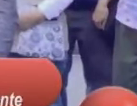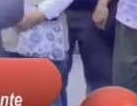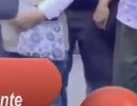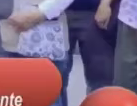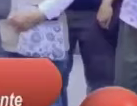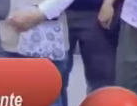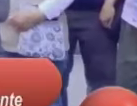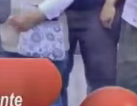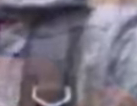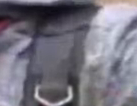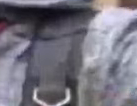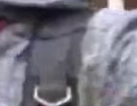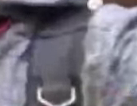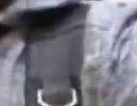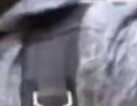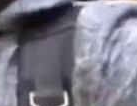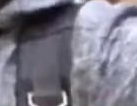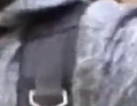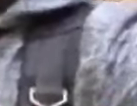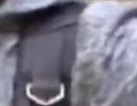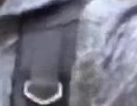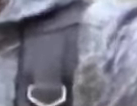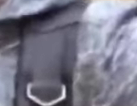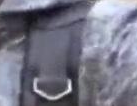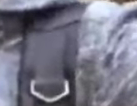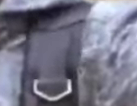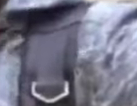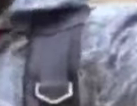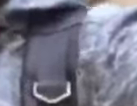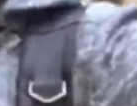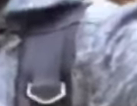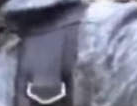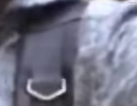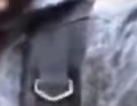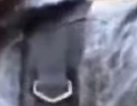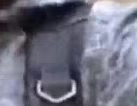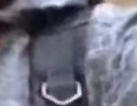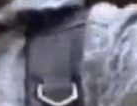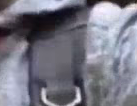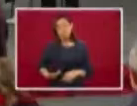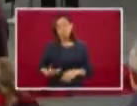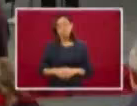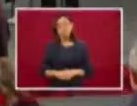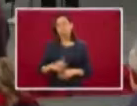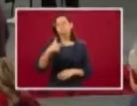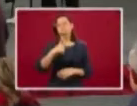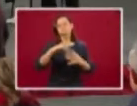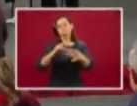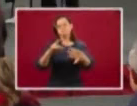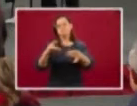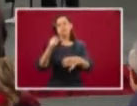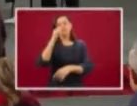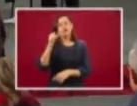es problema de él y su intimidad. Ahora bien, esta mañana en la conferencia mañanera, el presidente López Obrador supo el